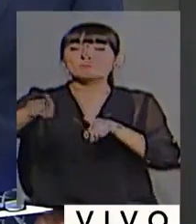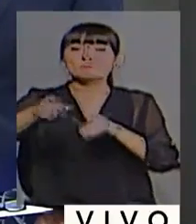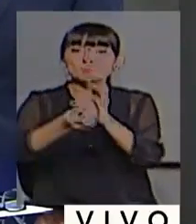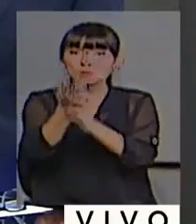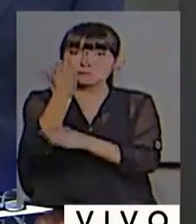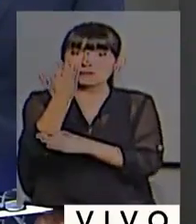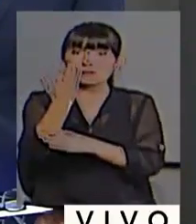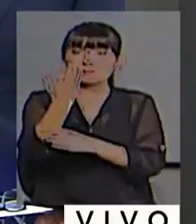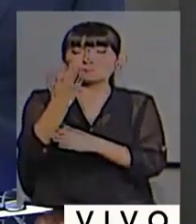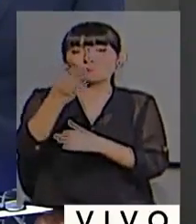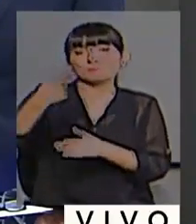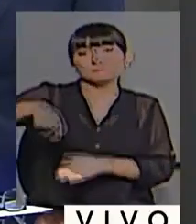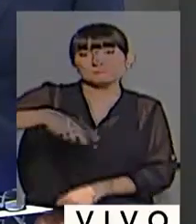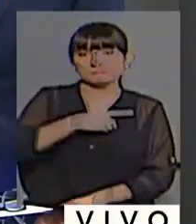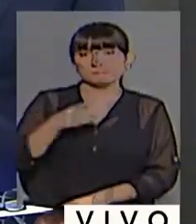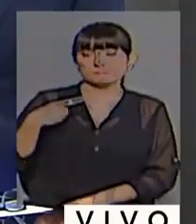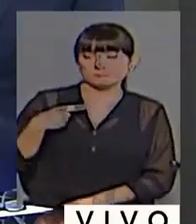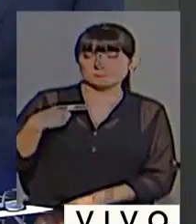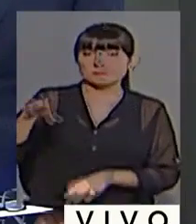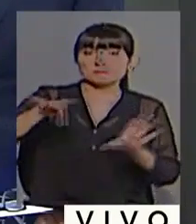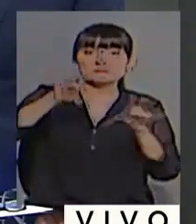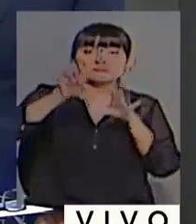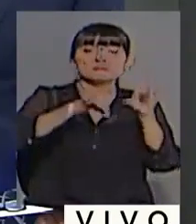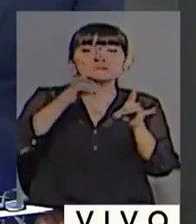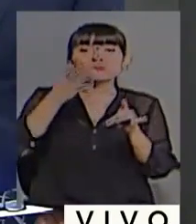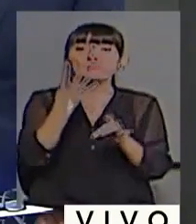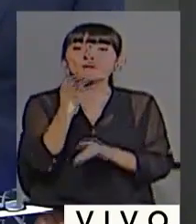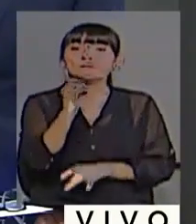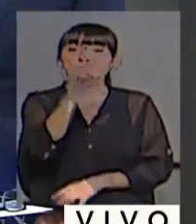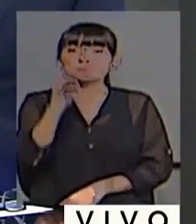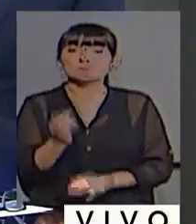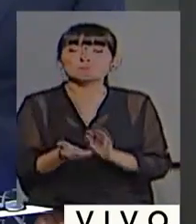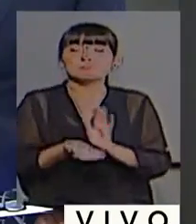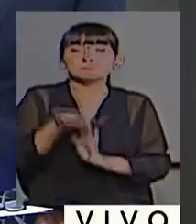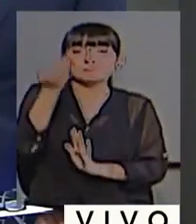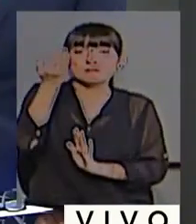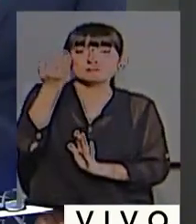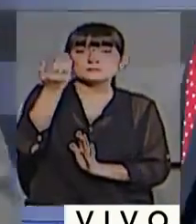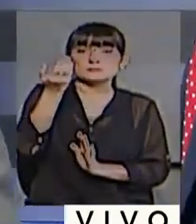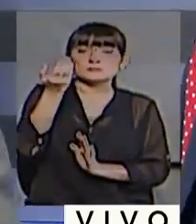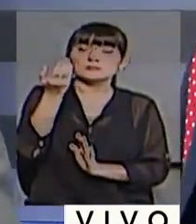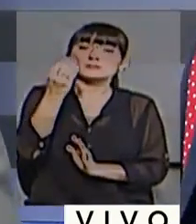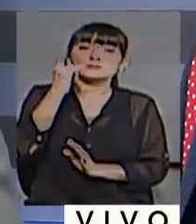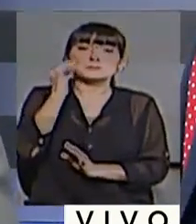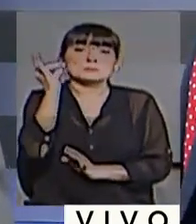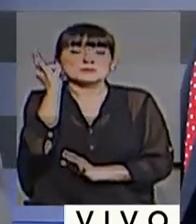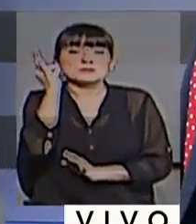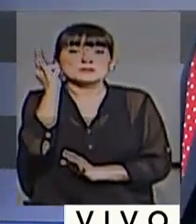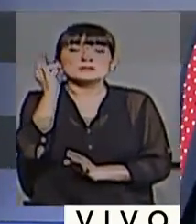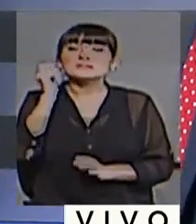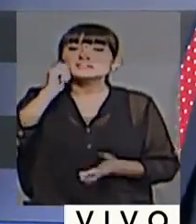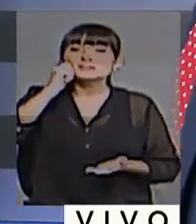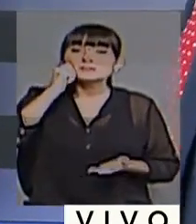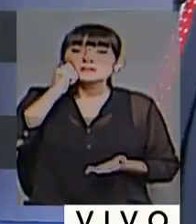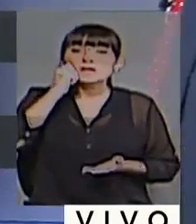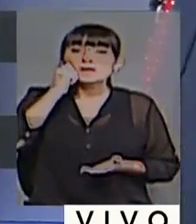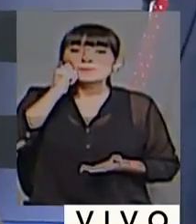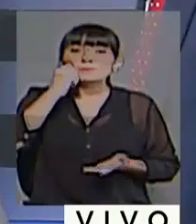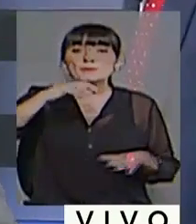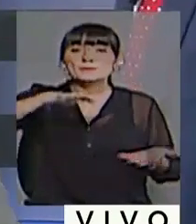te significa incorporar la cuota de género, un 40%, lo cual ya complica a todos los partidos, significa repartir